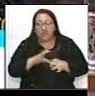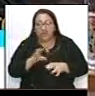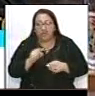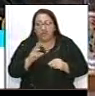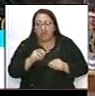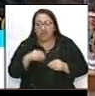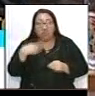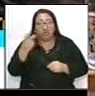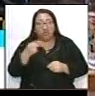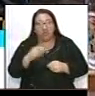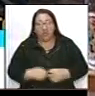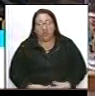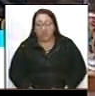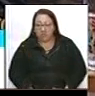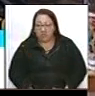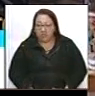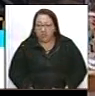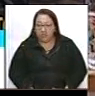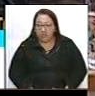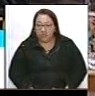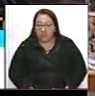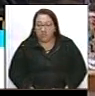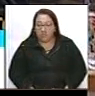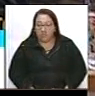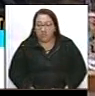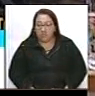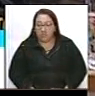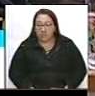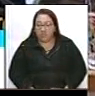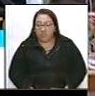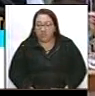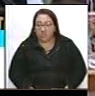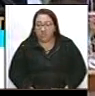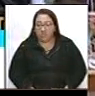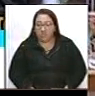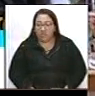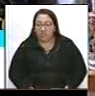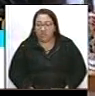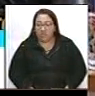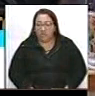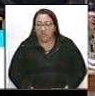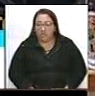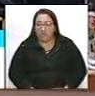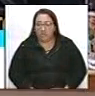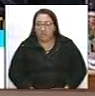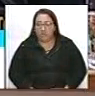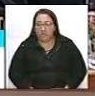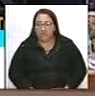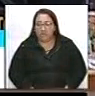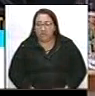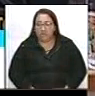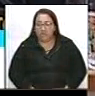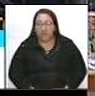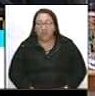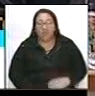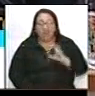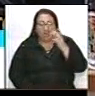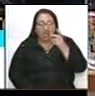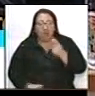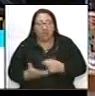asunto para los próximos días. No por mucho madrugar, amanece más temprano, reza el dicho también. Creo que